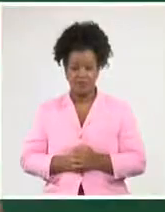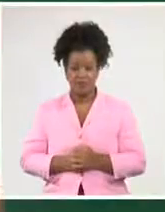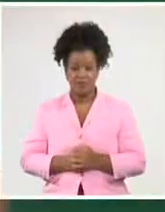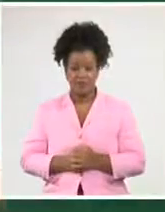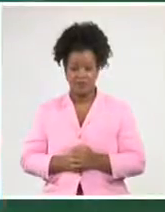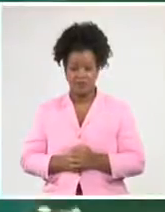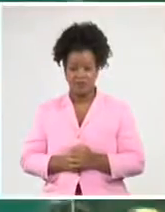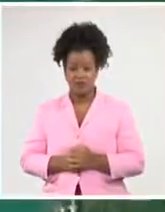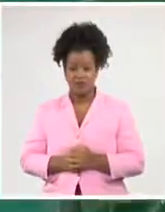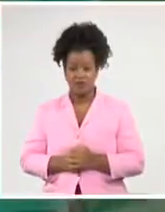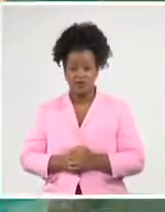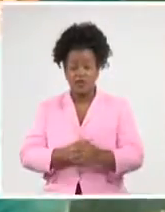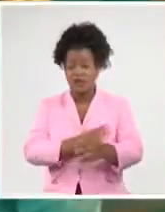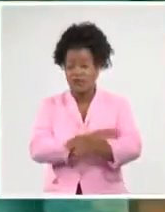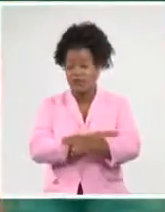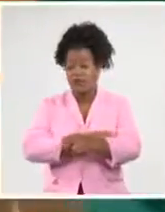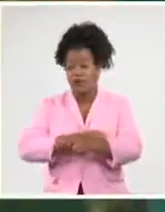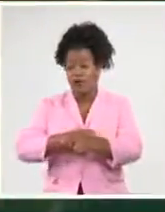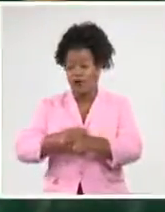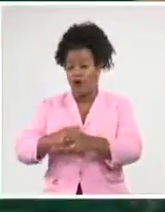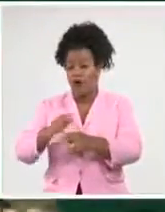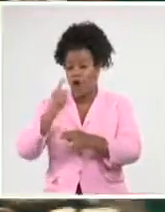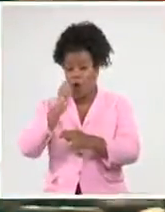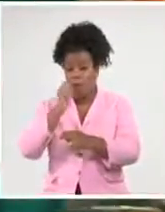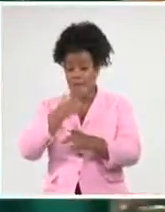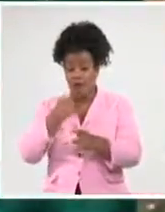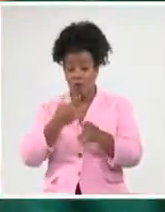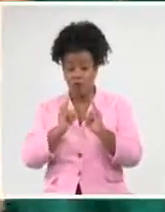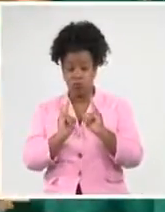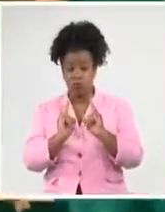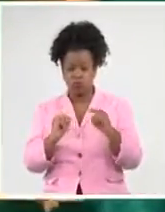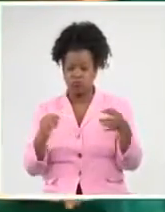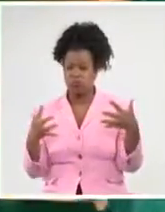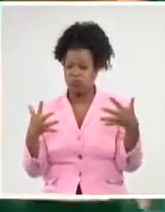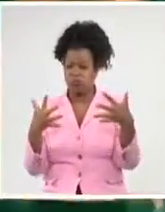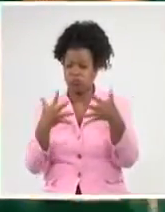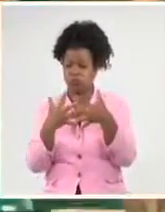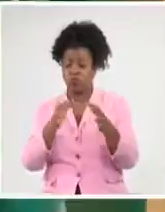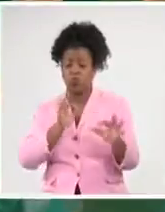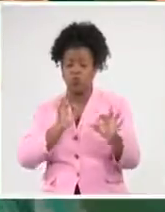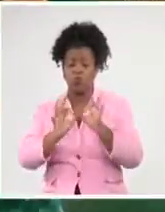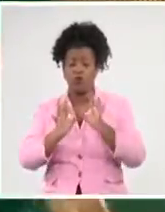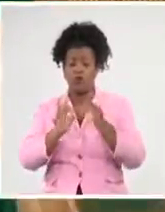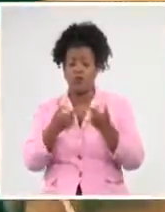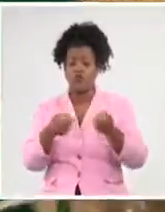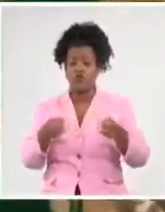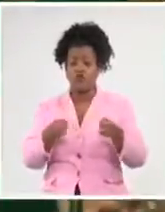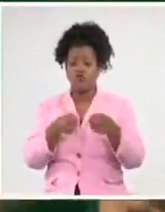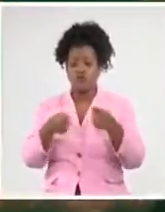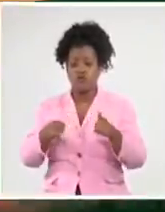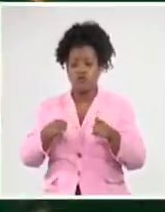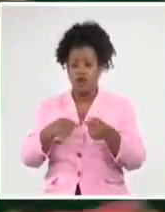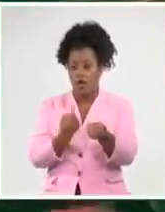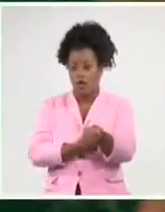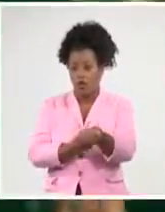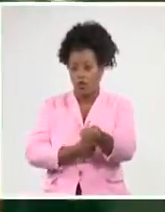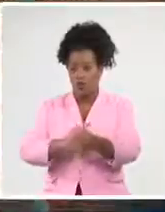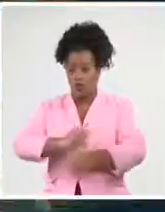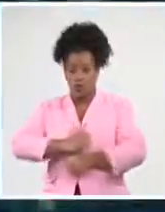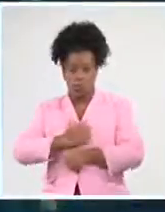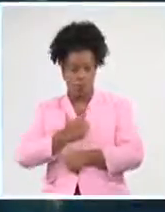La historia de Adalberto Álvarez se mantuvo ligada a la preservación de la música tradicional y popular cubana. Fue